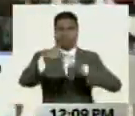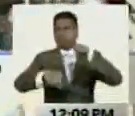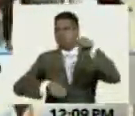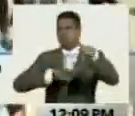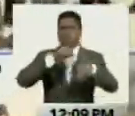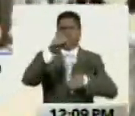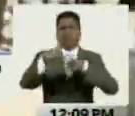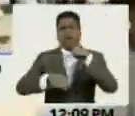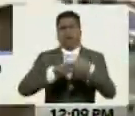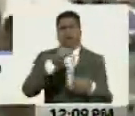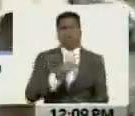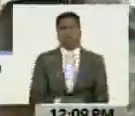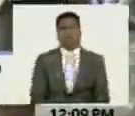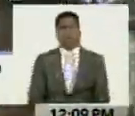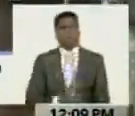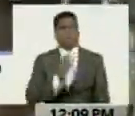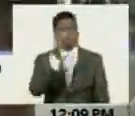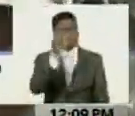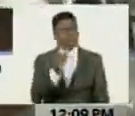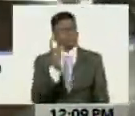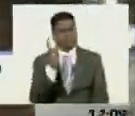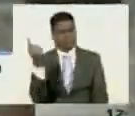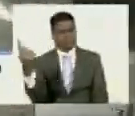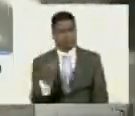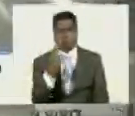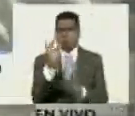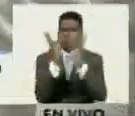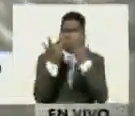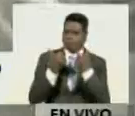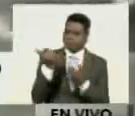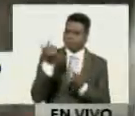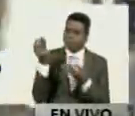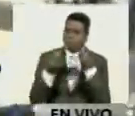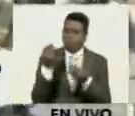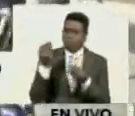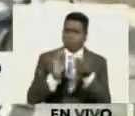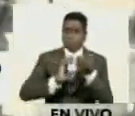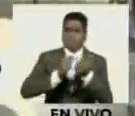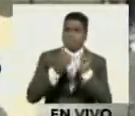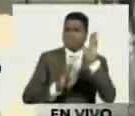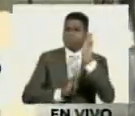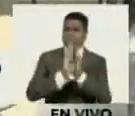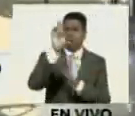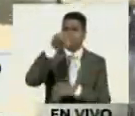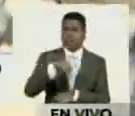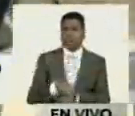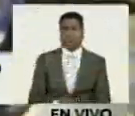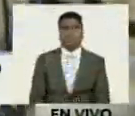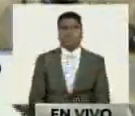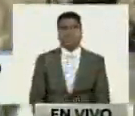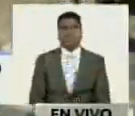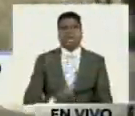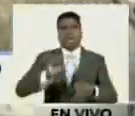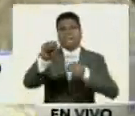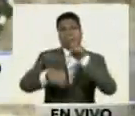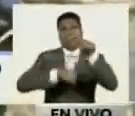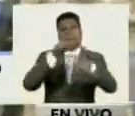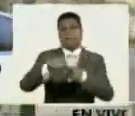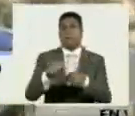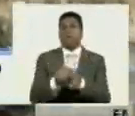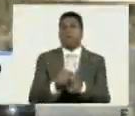de las muchachas. ¿Cuál es tu nombre? Margenis Hernández. Cuéntanos, Mayeli, ¿cómo se desarrolla este sistema? El sistema es un